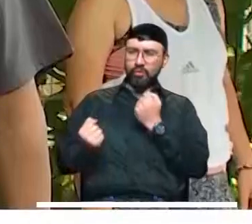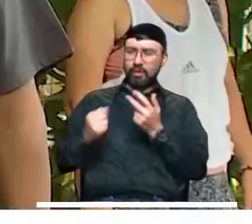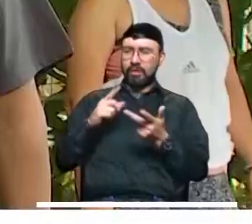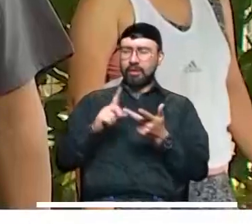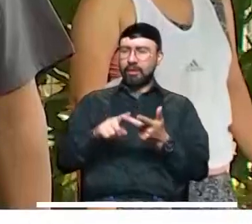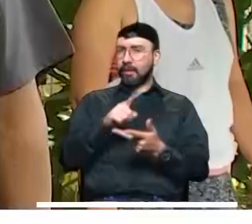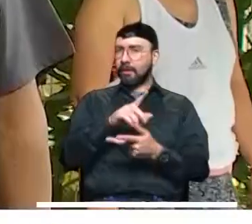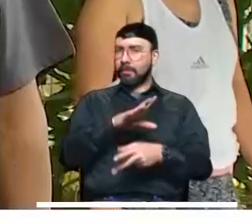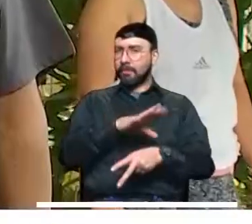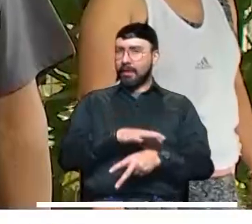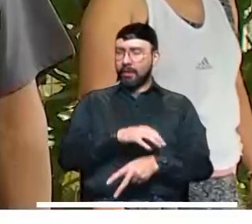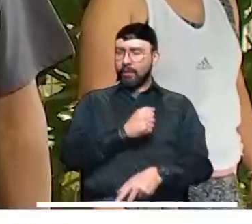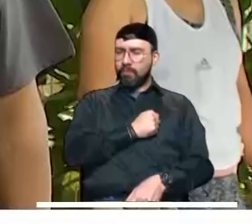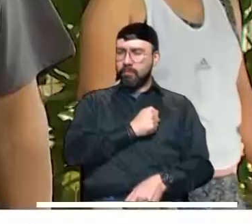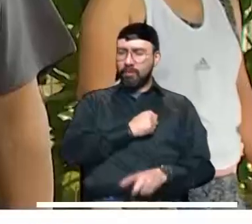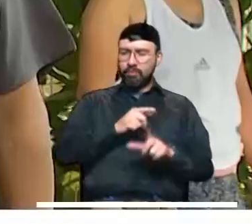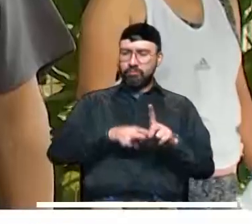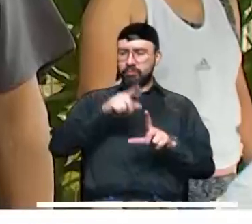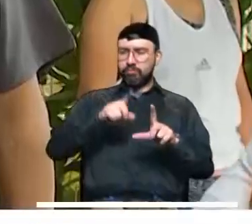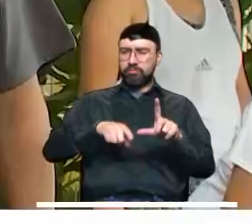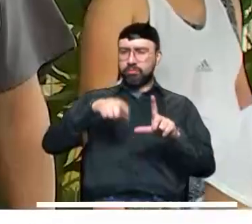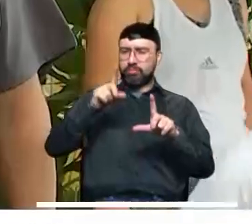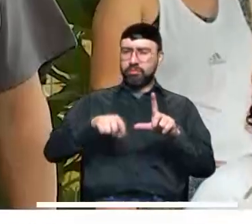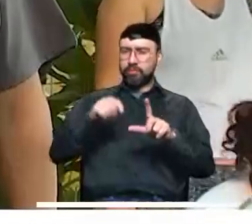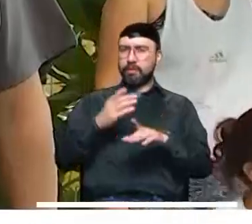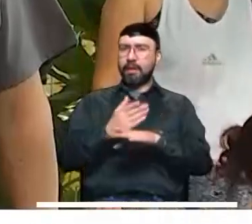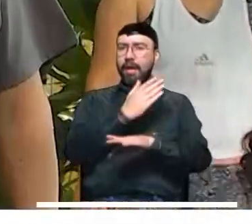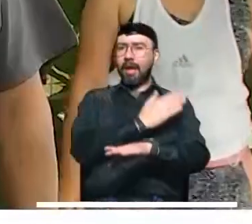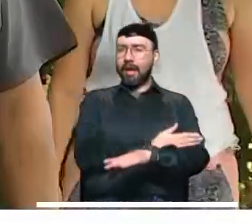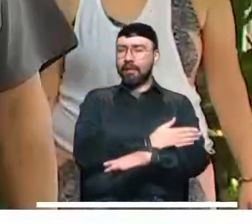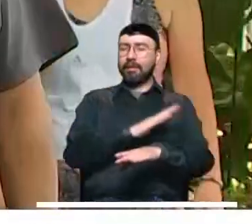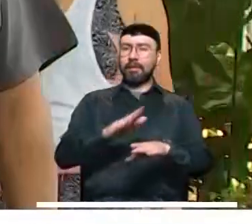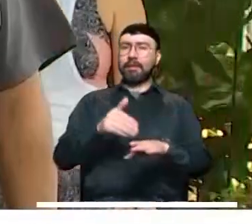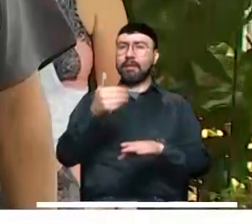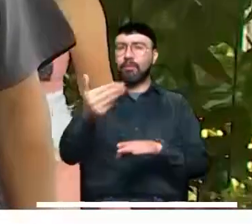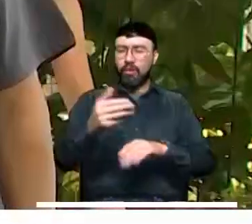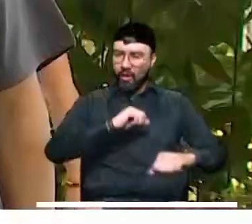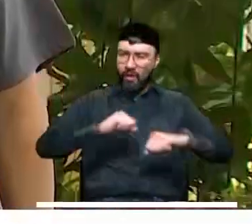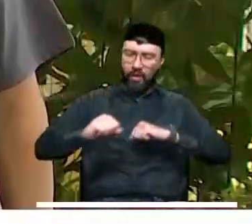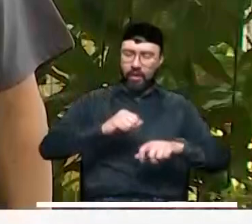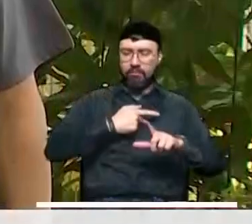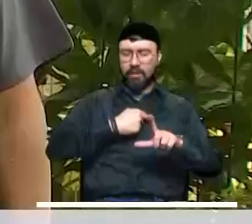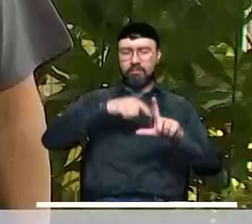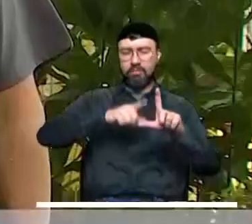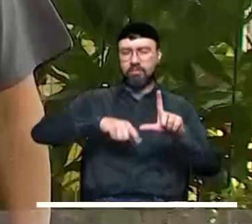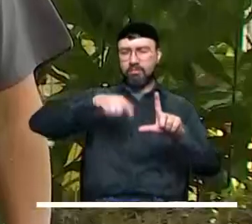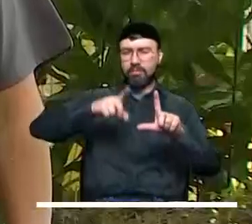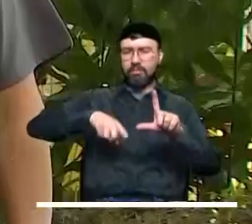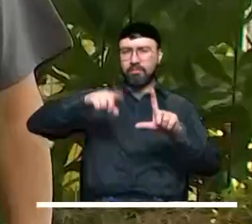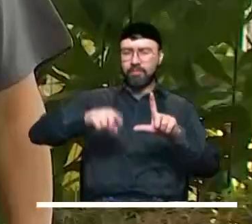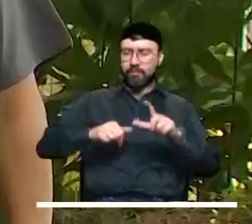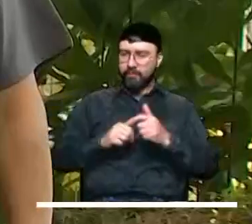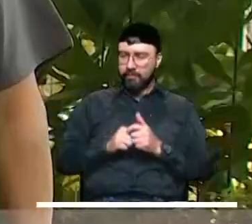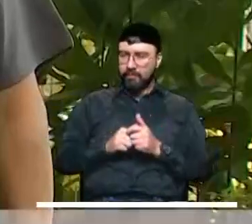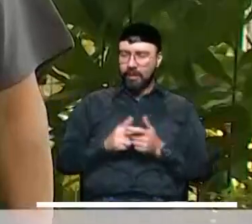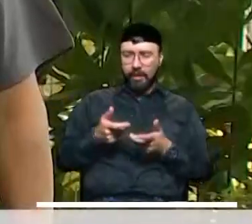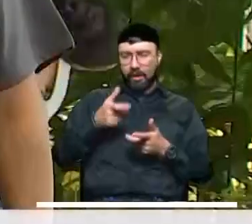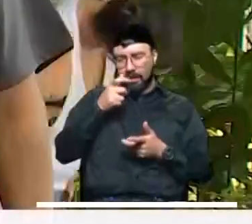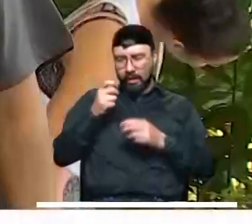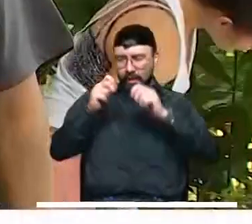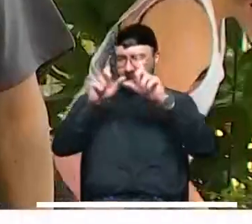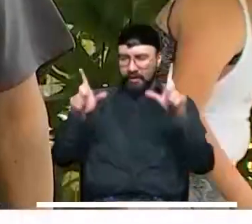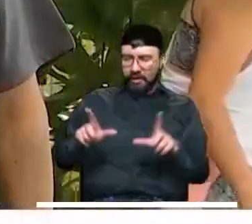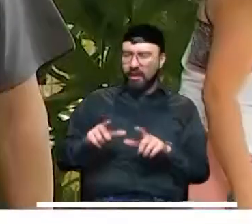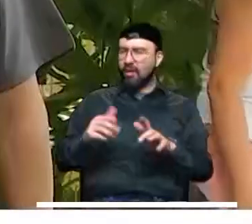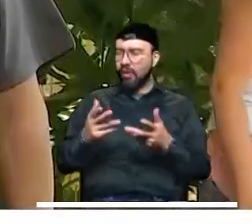riesgo cardiovascular y le hizo un electrocardiograma antes, durante y después del ejercicio. Le hizo un examen de bioimpedancia para saber cómo estaba